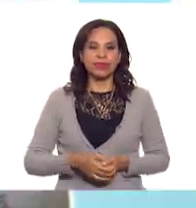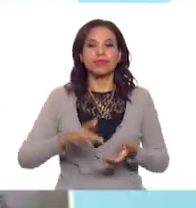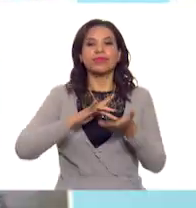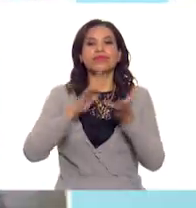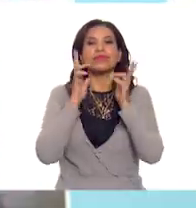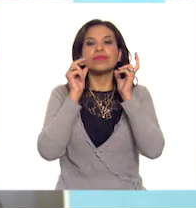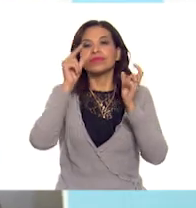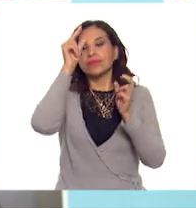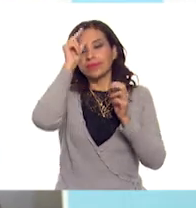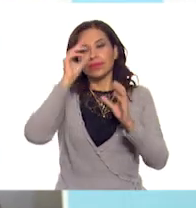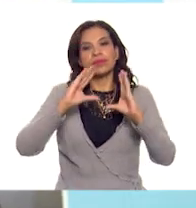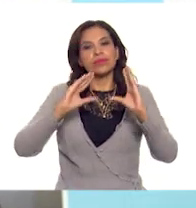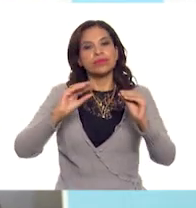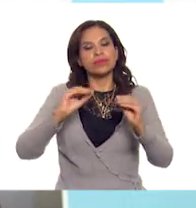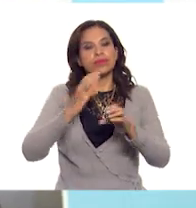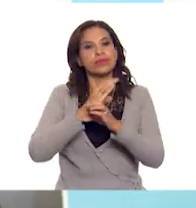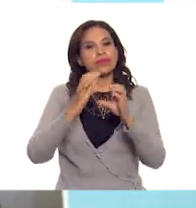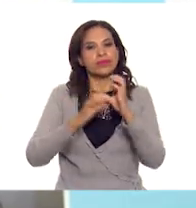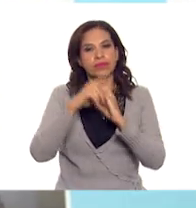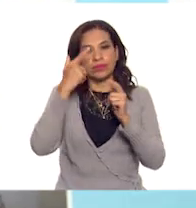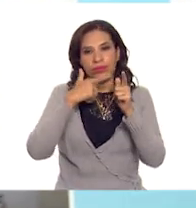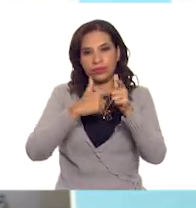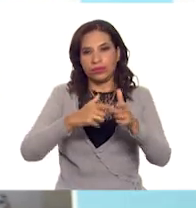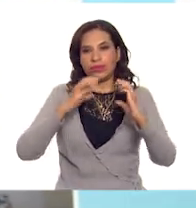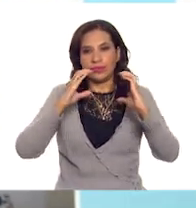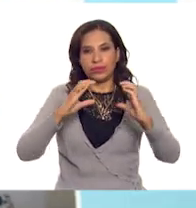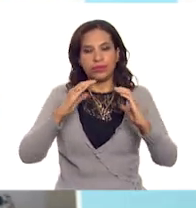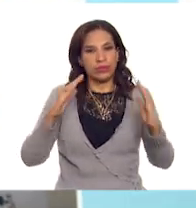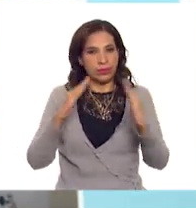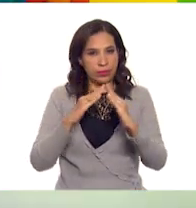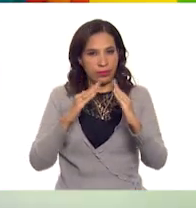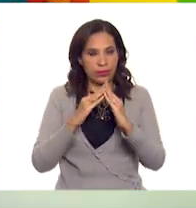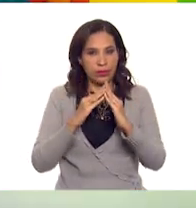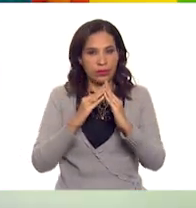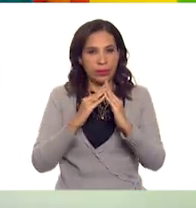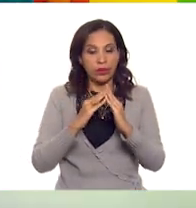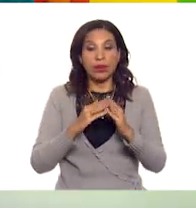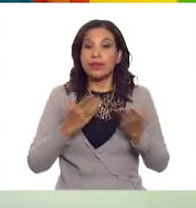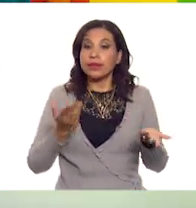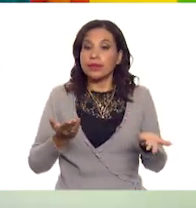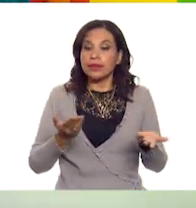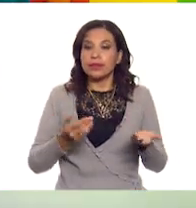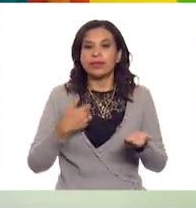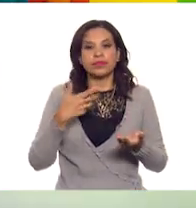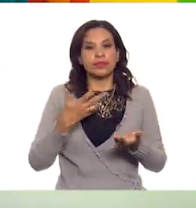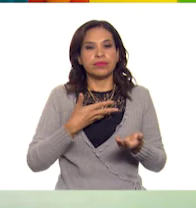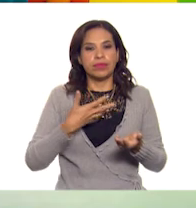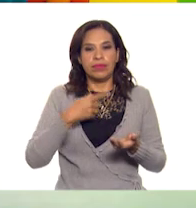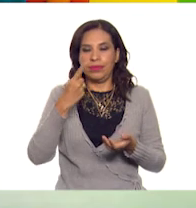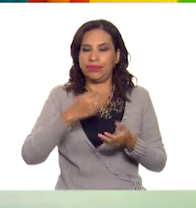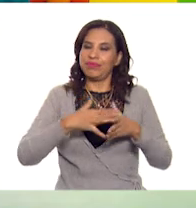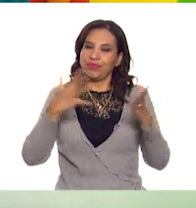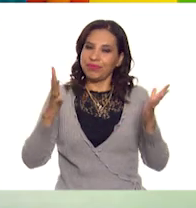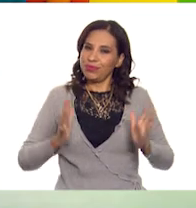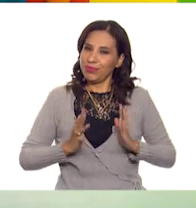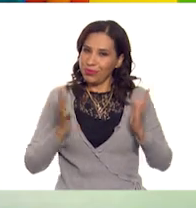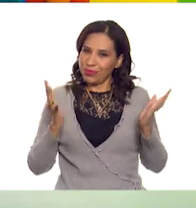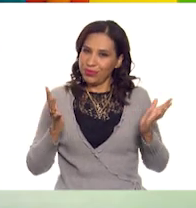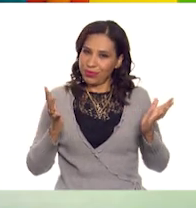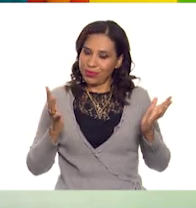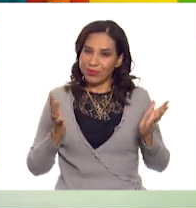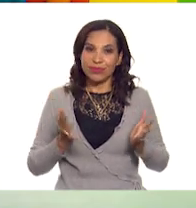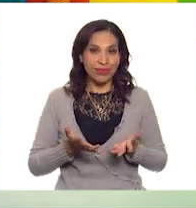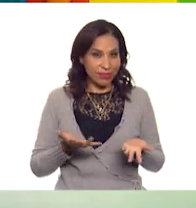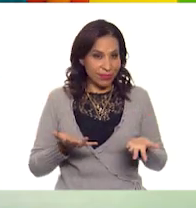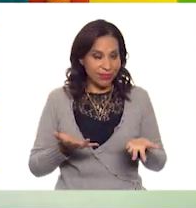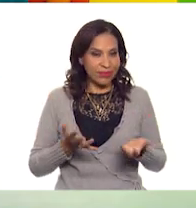Gracias, Ajolisto, por enseñarnos medidas para seguir cuidándonos desde casa. Y les tengo una gran sorpresa. ¿Ah,